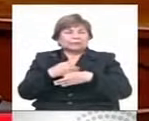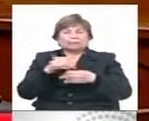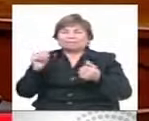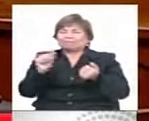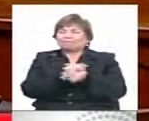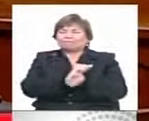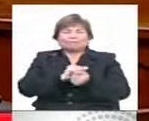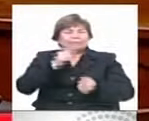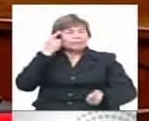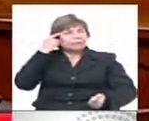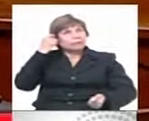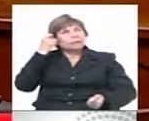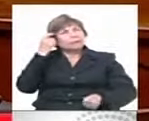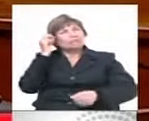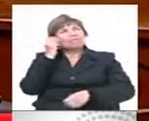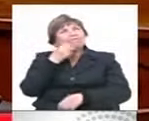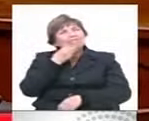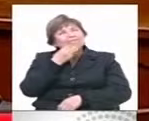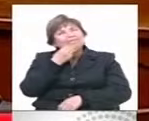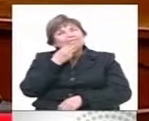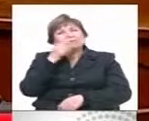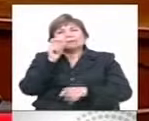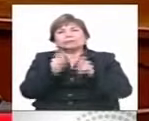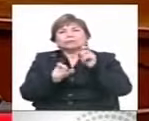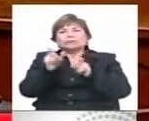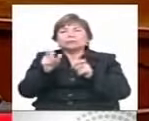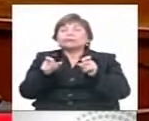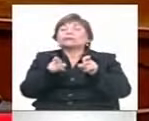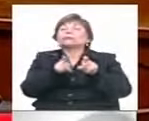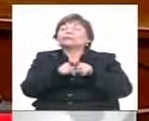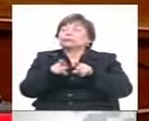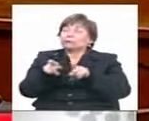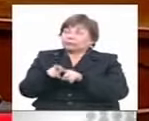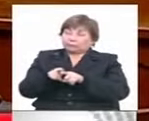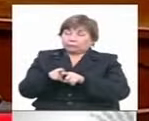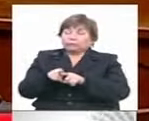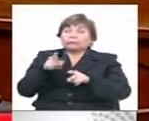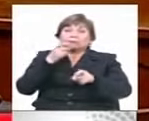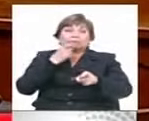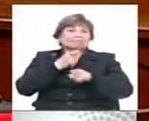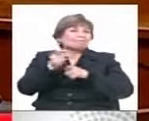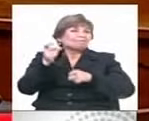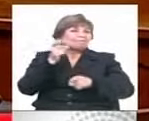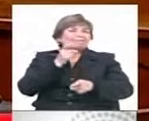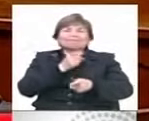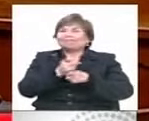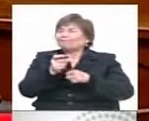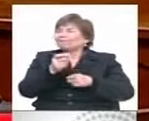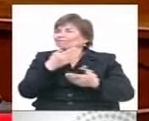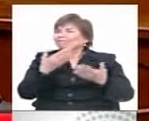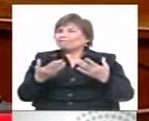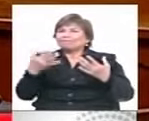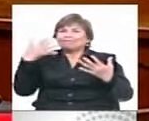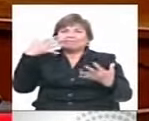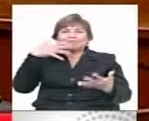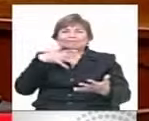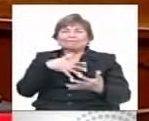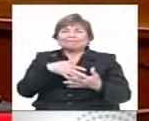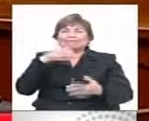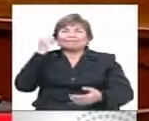destruye sueños y vida de quienes son víctimas, sino también nos daña como sociedad al vulnerar